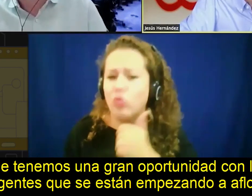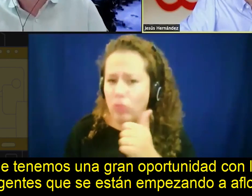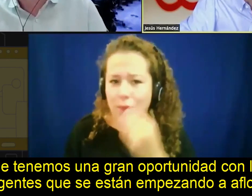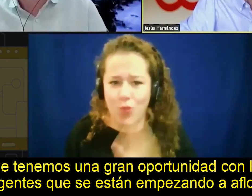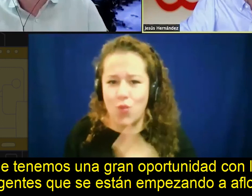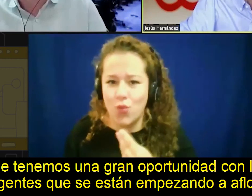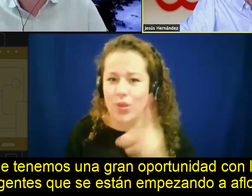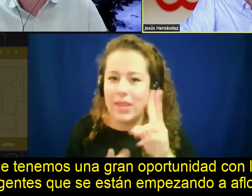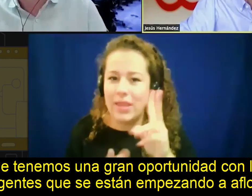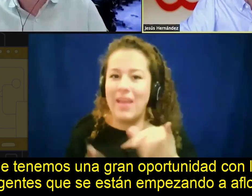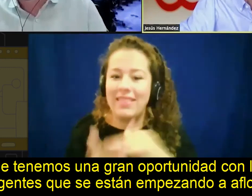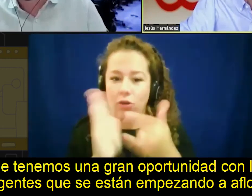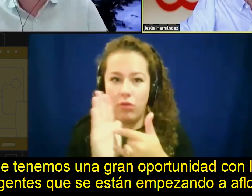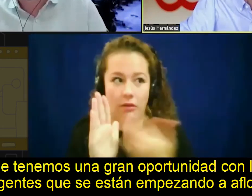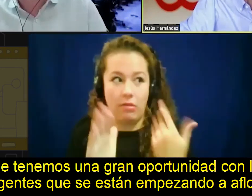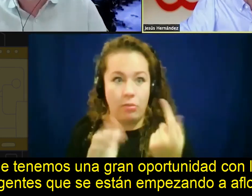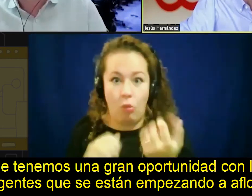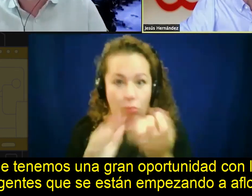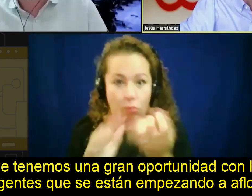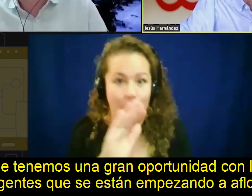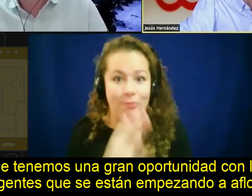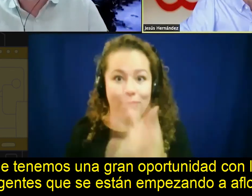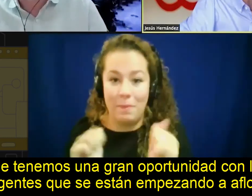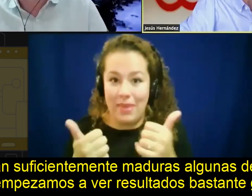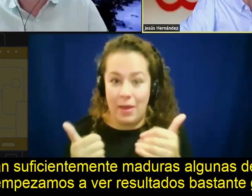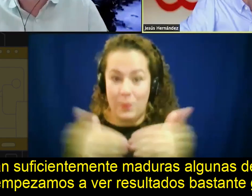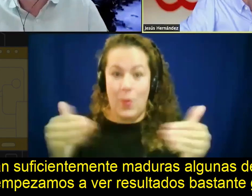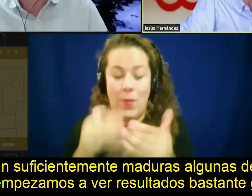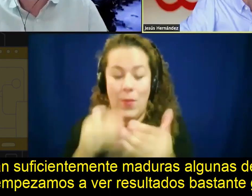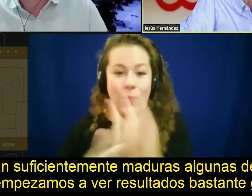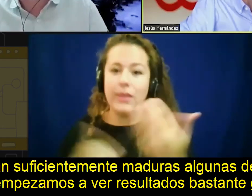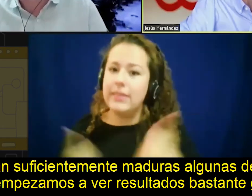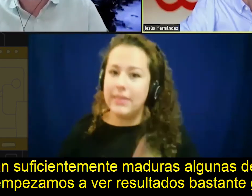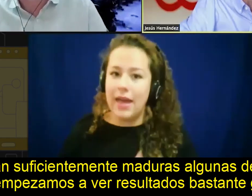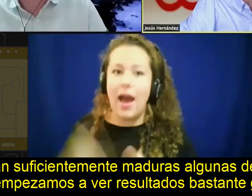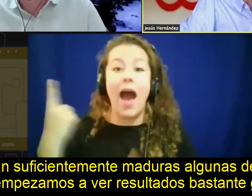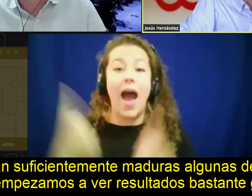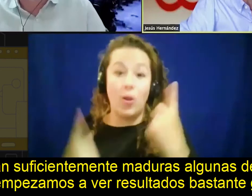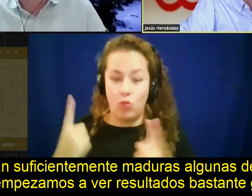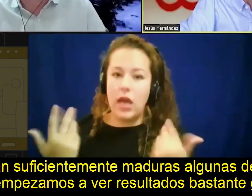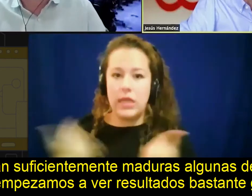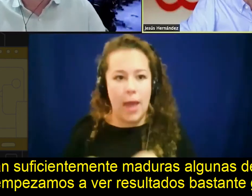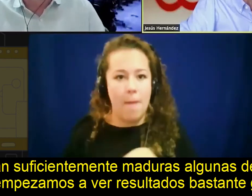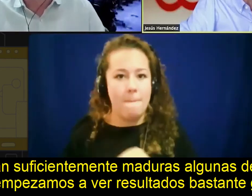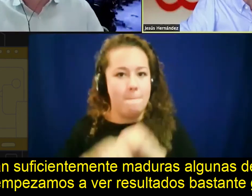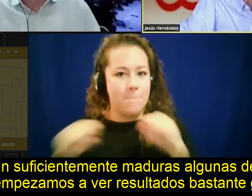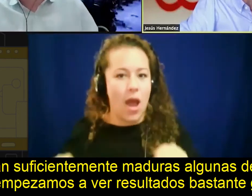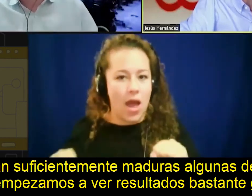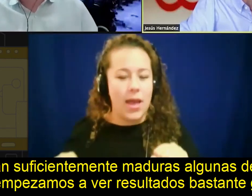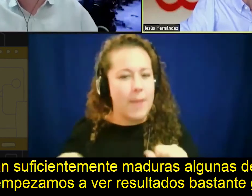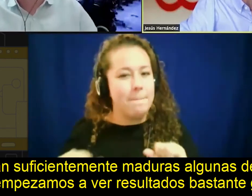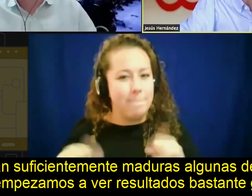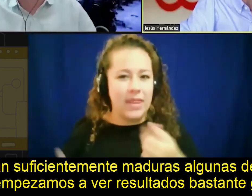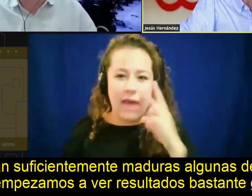tecnologías emergentes que ahora están empezando a aflorar y que ya están suficientemente maduras algunas de ellas, ya empezamos a ver resultados